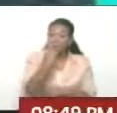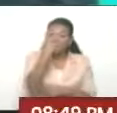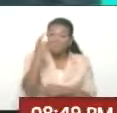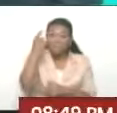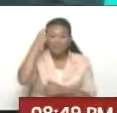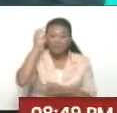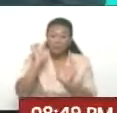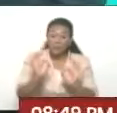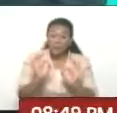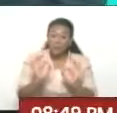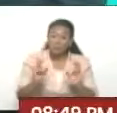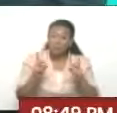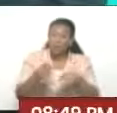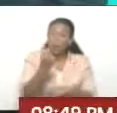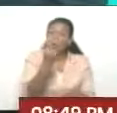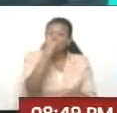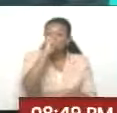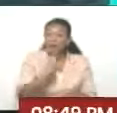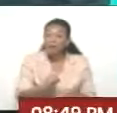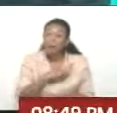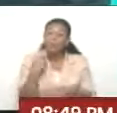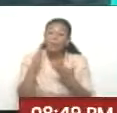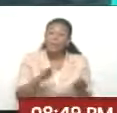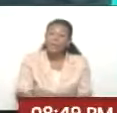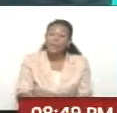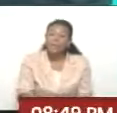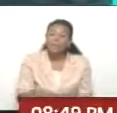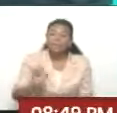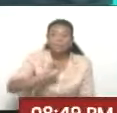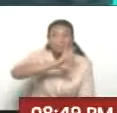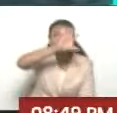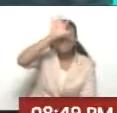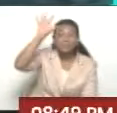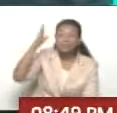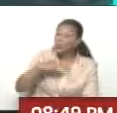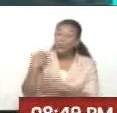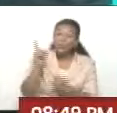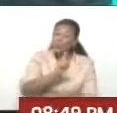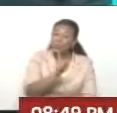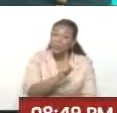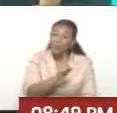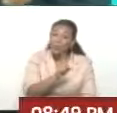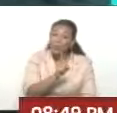Chávez, pues, en sus 11 años, en donde no murió,